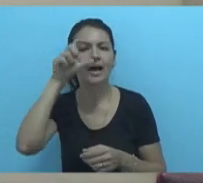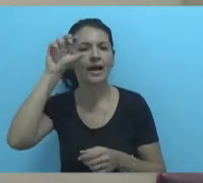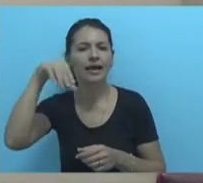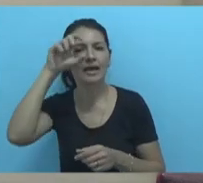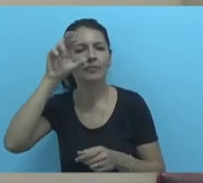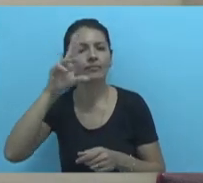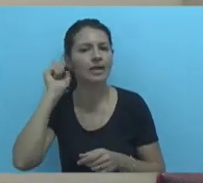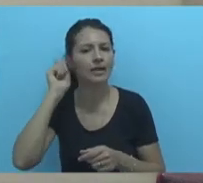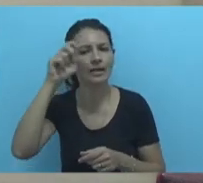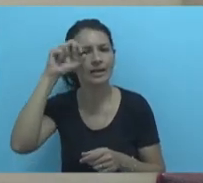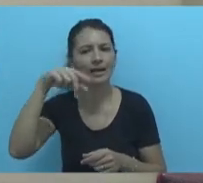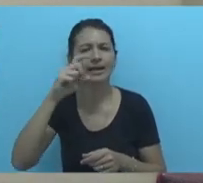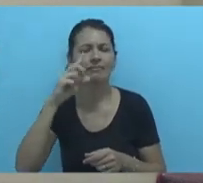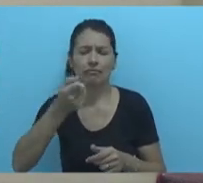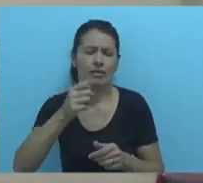populares.